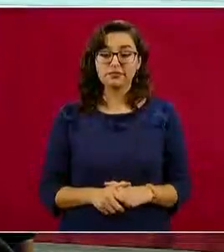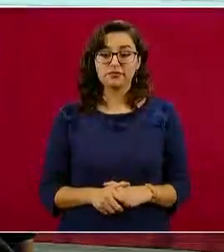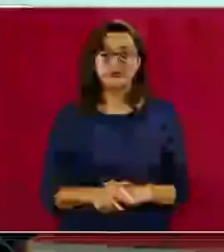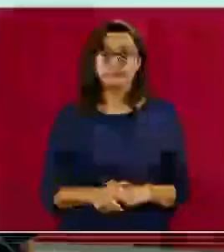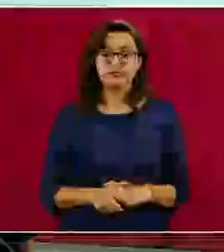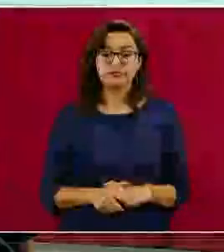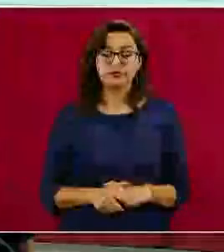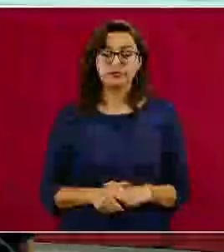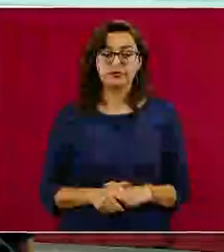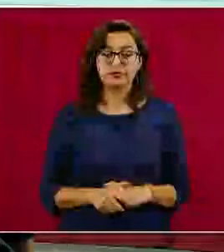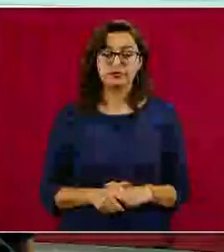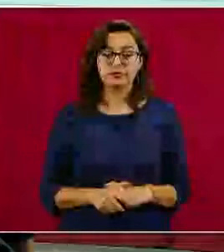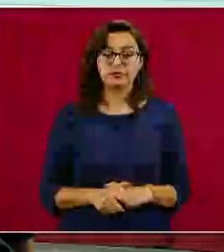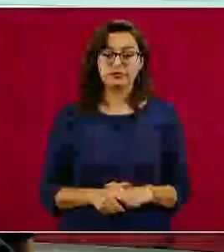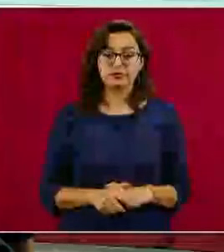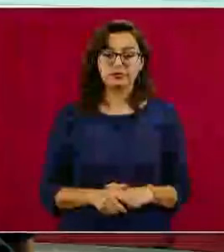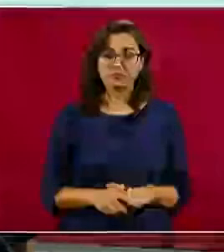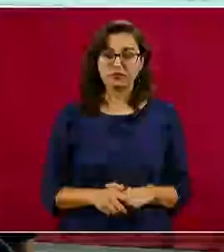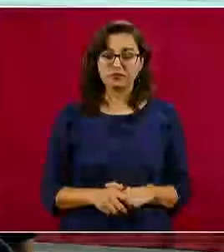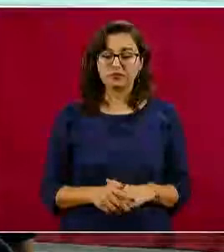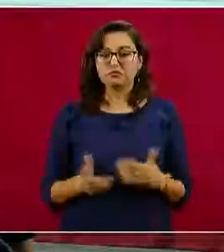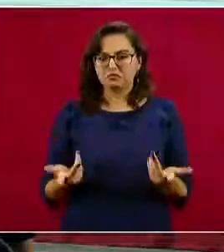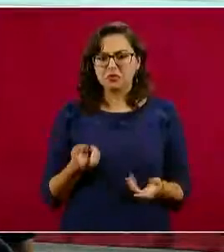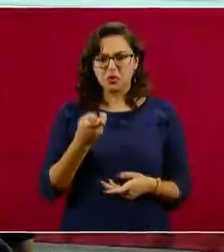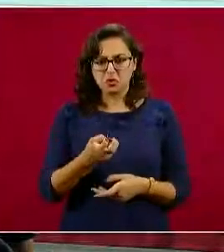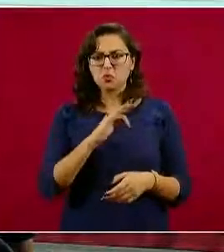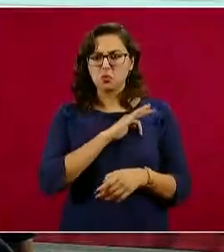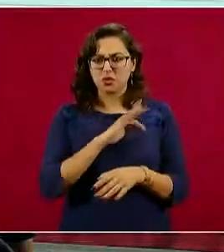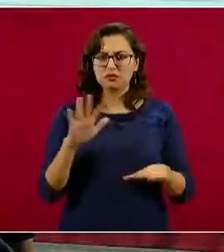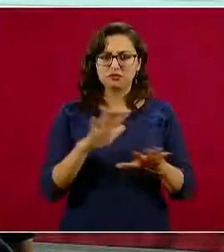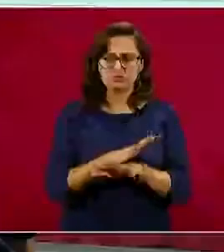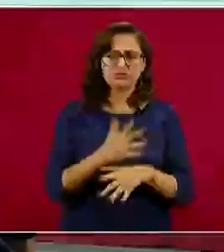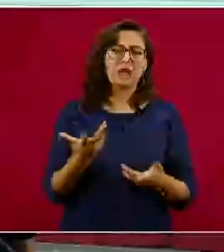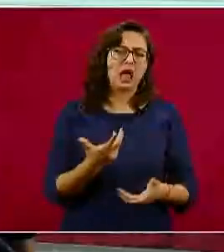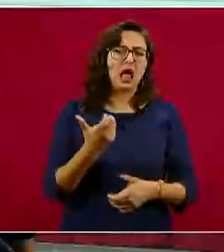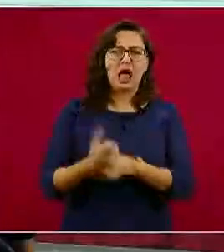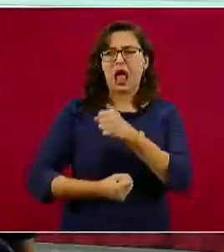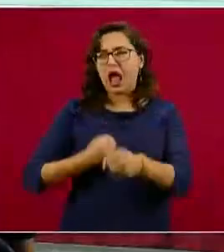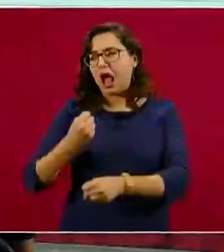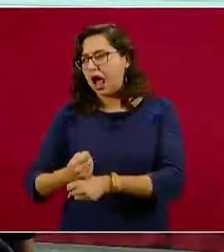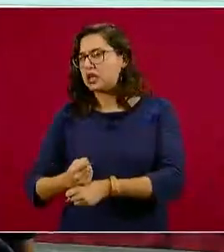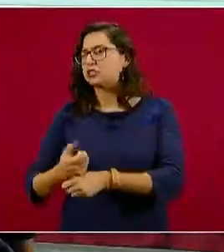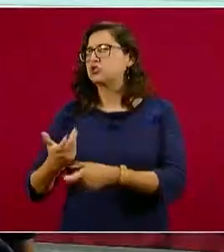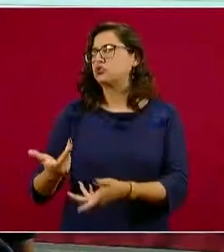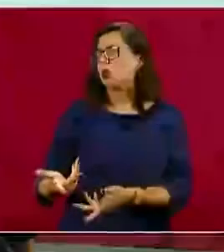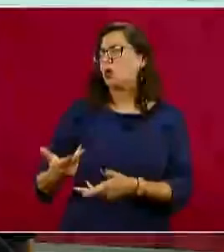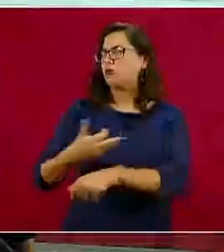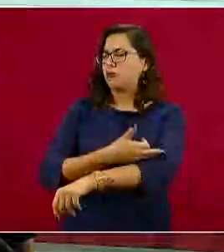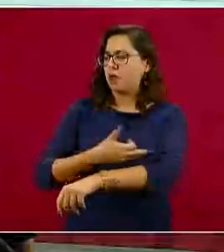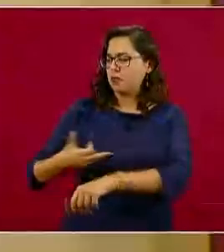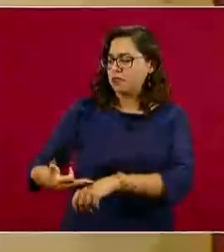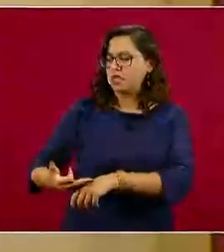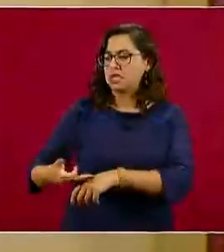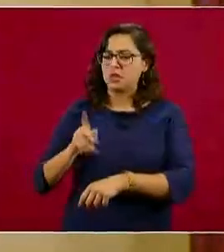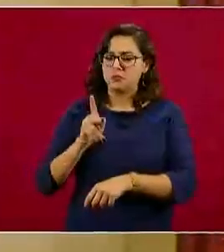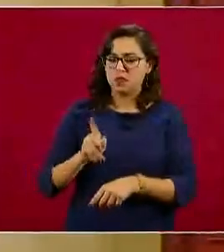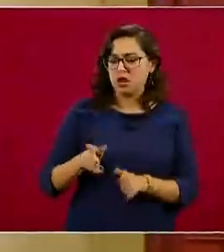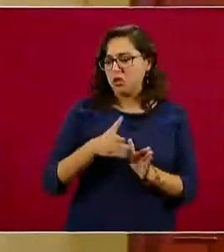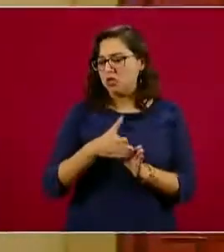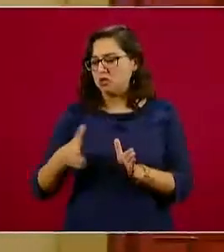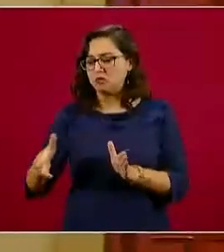Y estos son factores de riesgo modificables. Muchas veces, pues obviamente edad, familiares, aún los ciclos menstruales